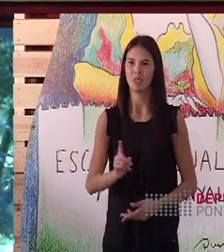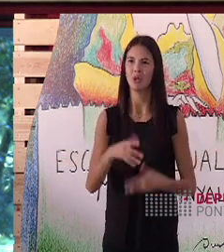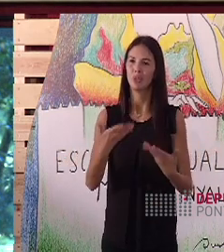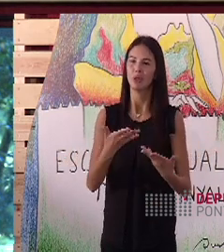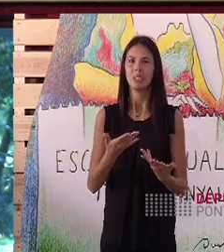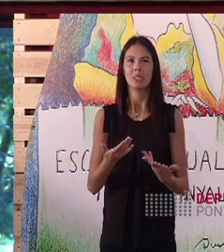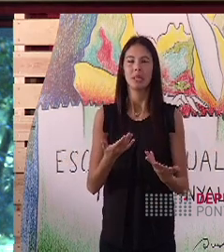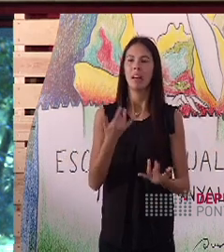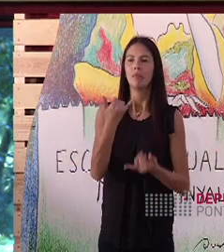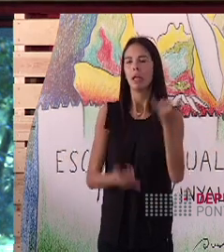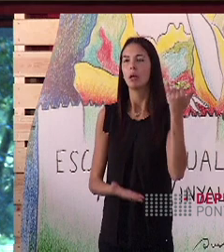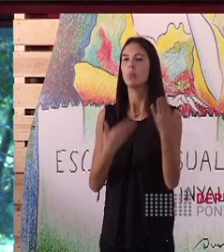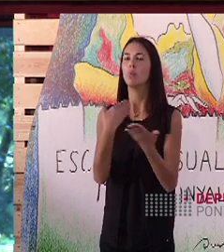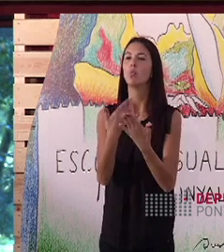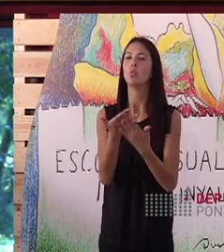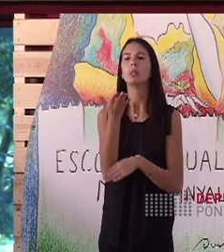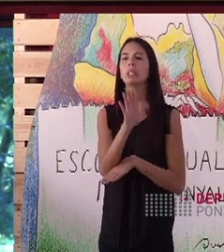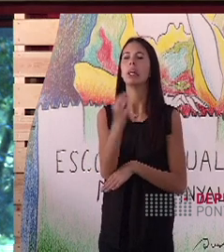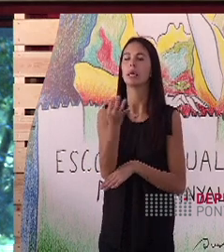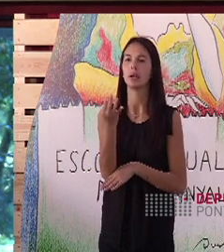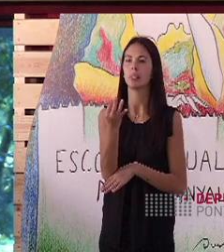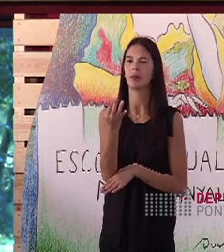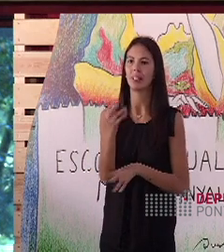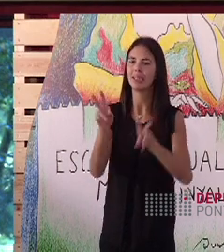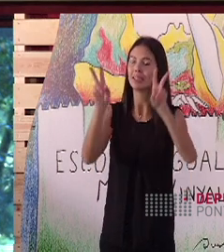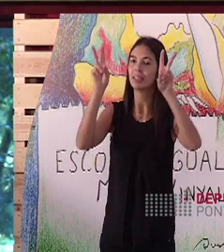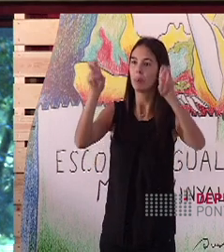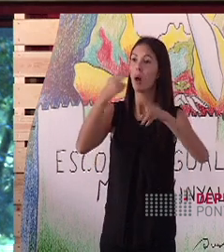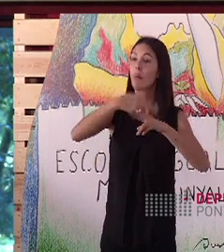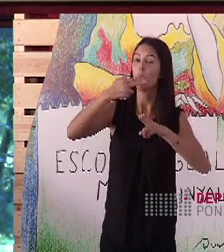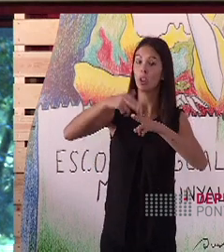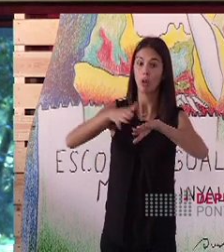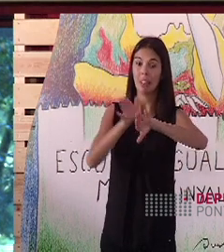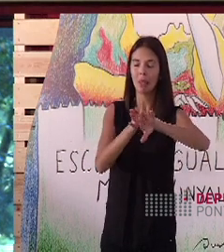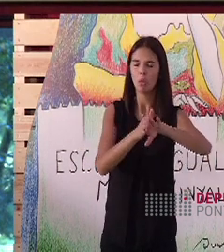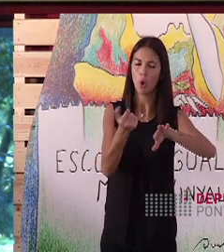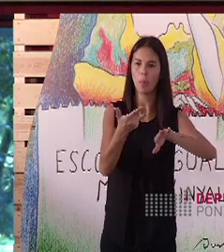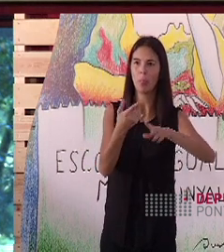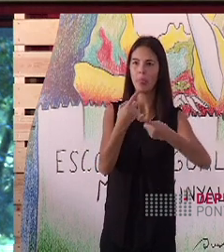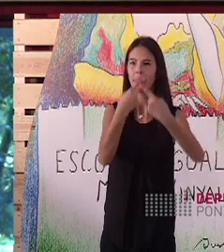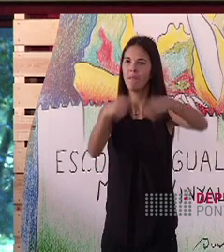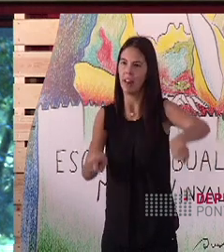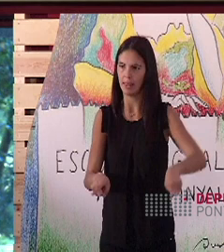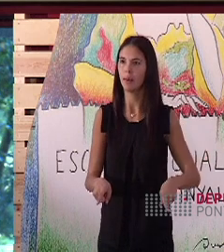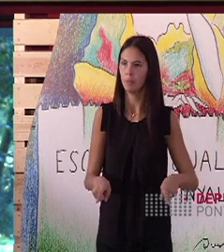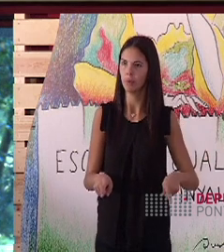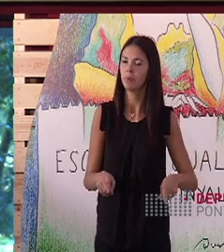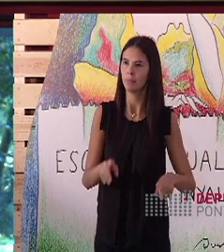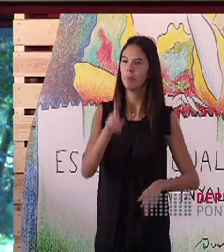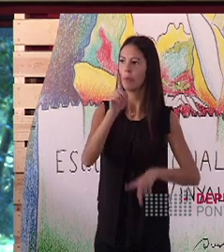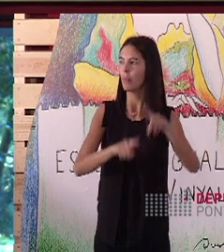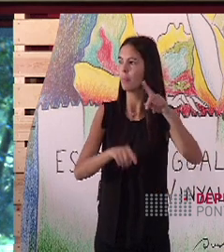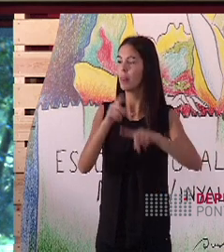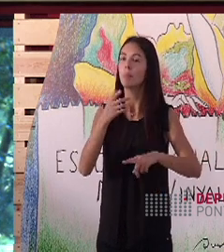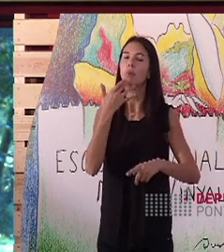que propusieron que la agenda política de la izquierda fuese diferente en la medida en que